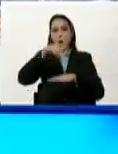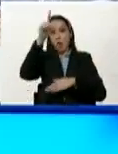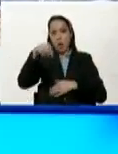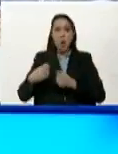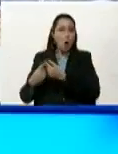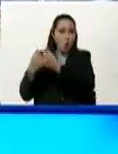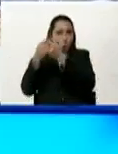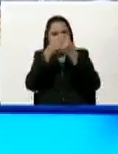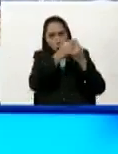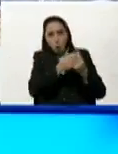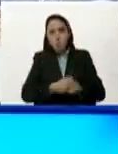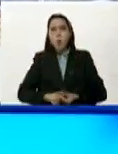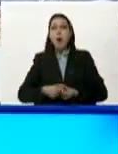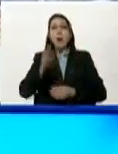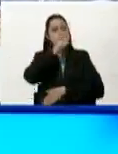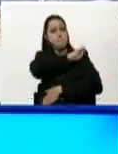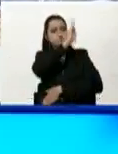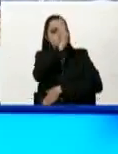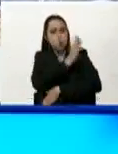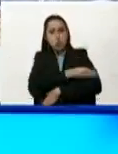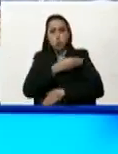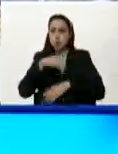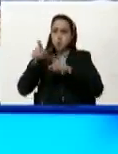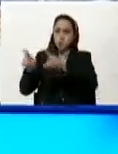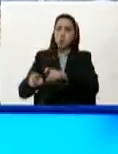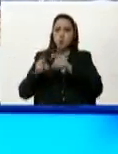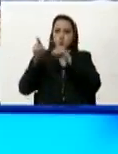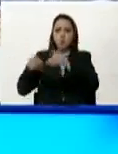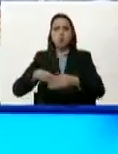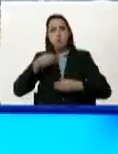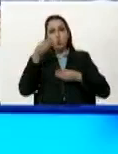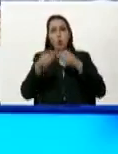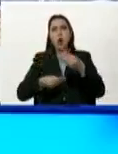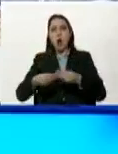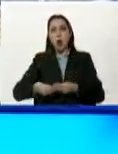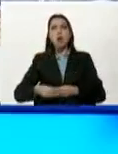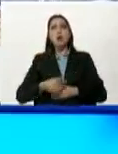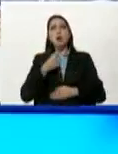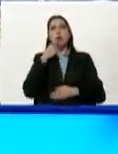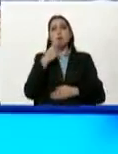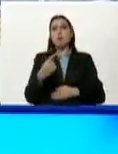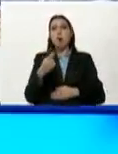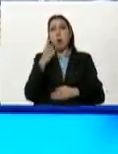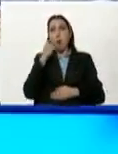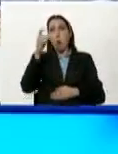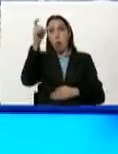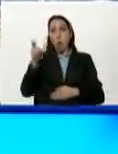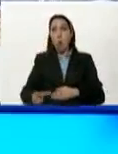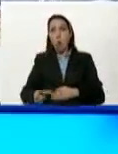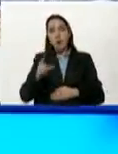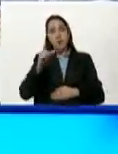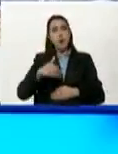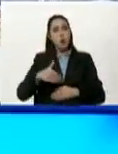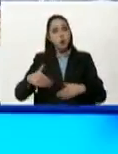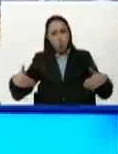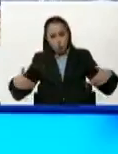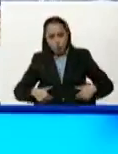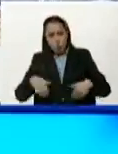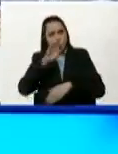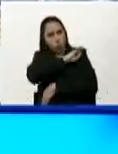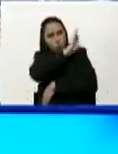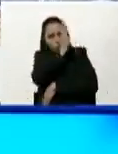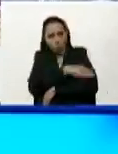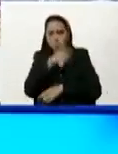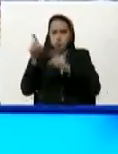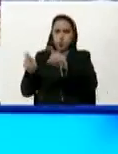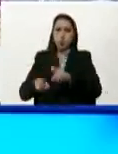con una poderosa base agrícola como tanto nos decía alí rodríguez araque una poderosa base agrícola